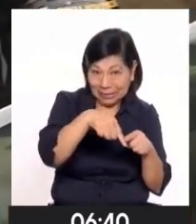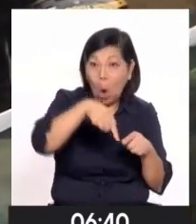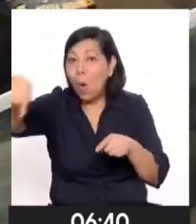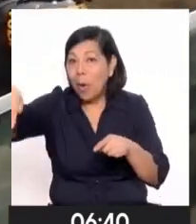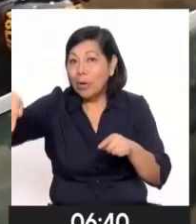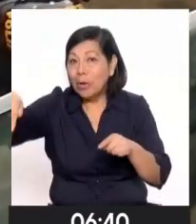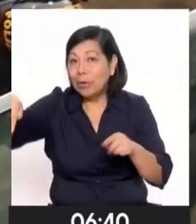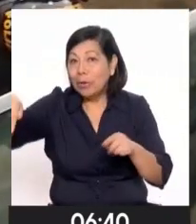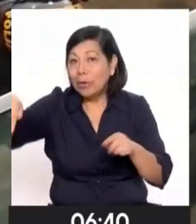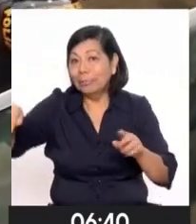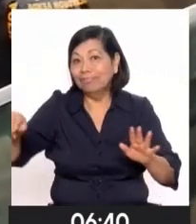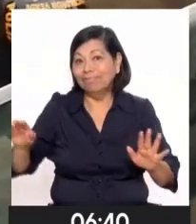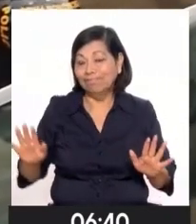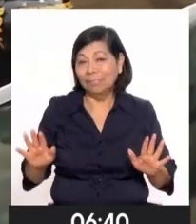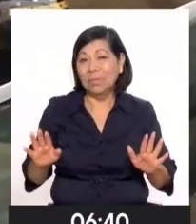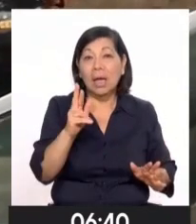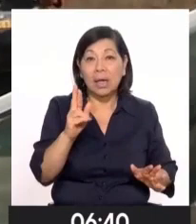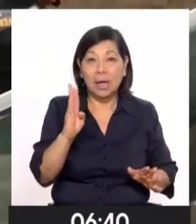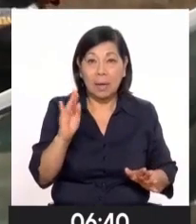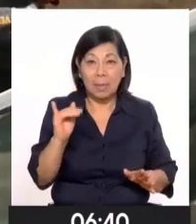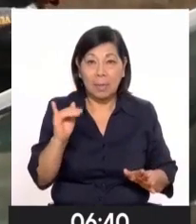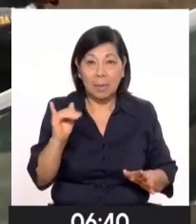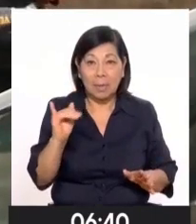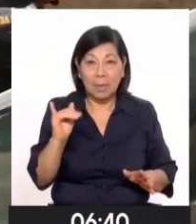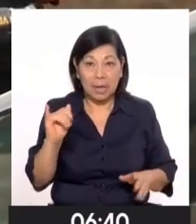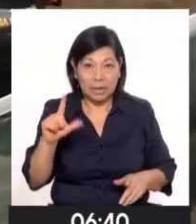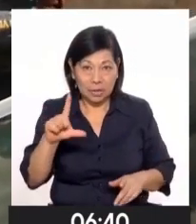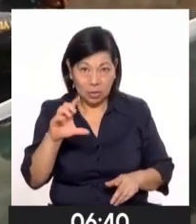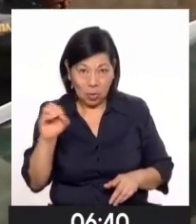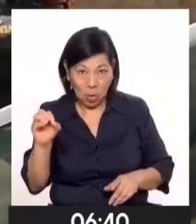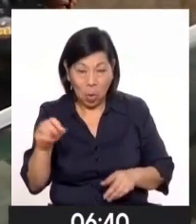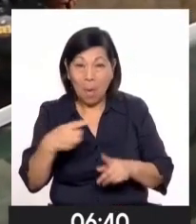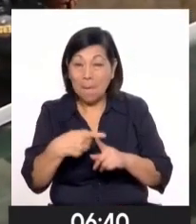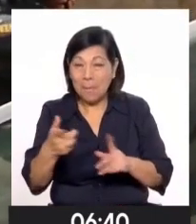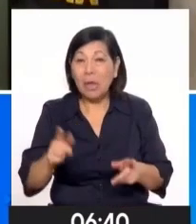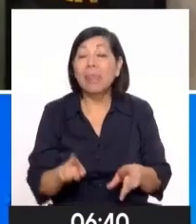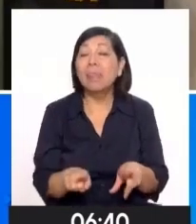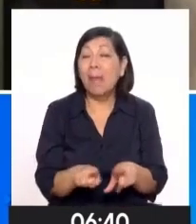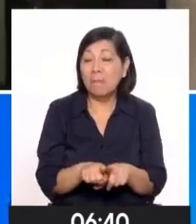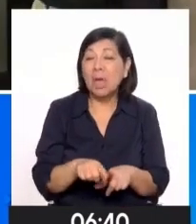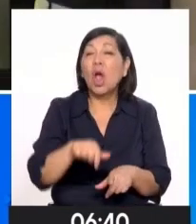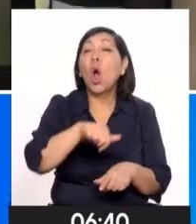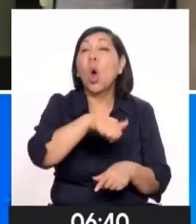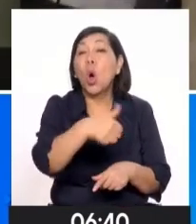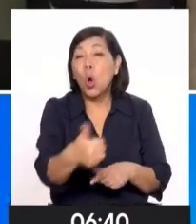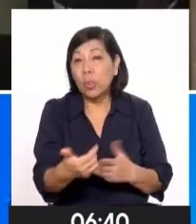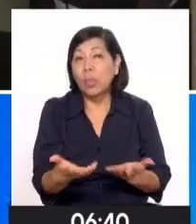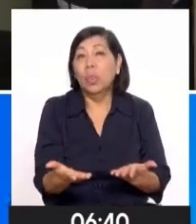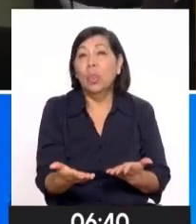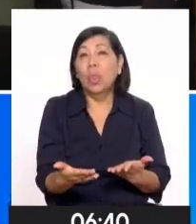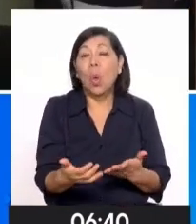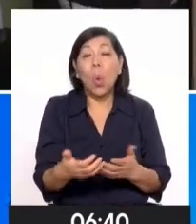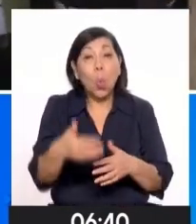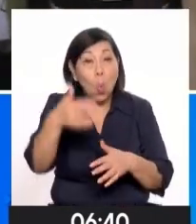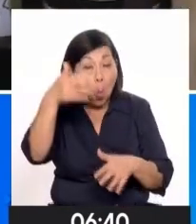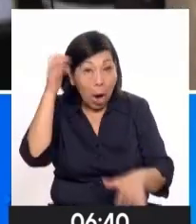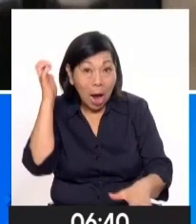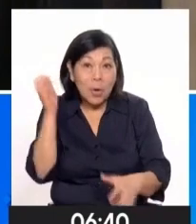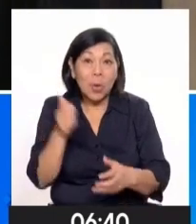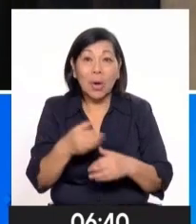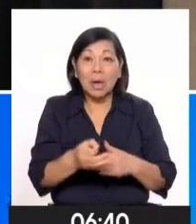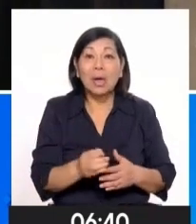realizando en Caraballo y también tenemos información que en Huánuco y